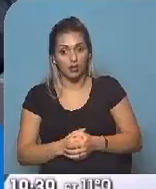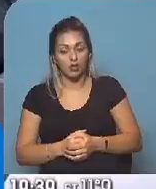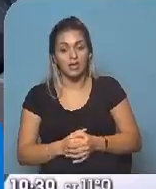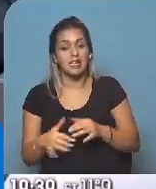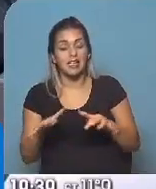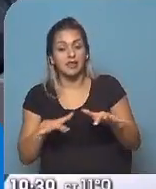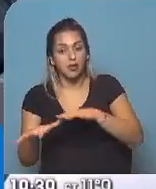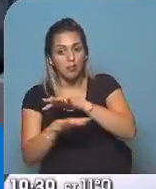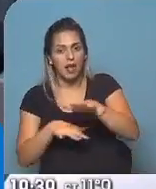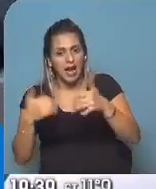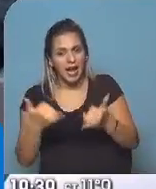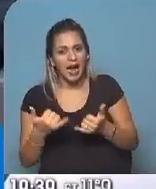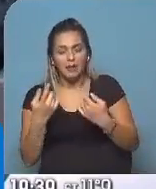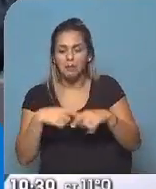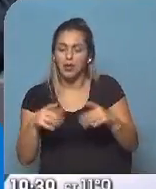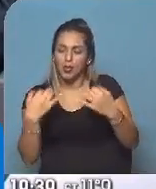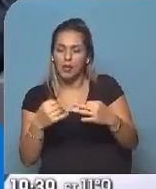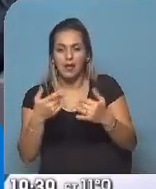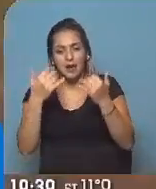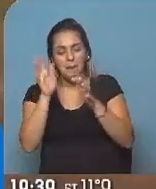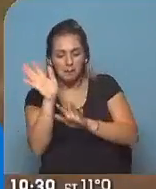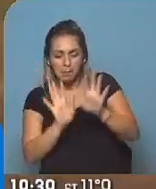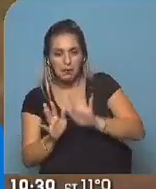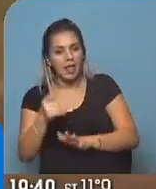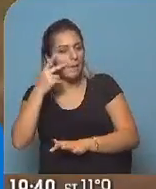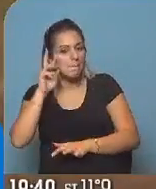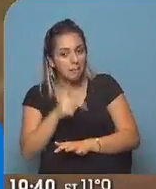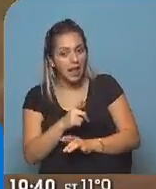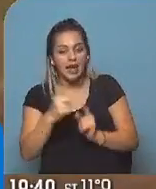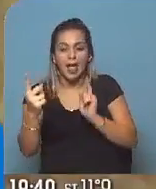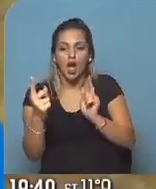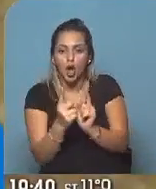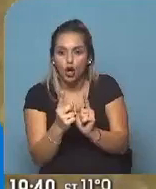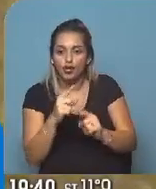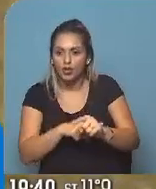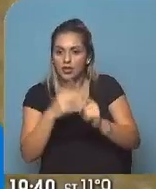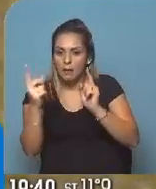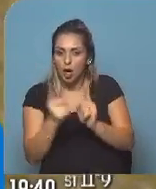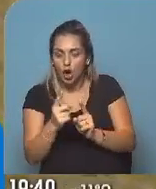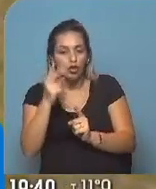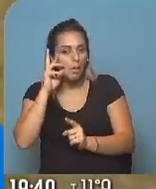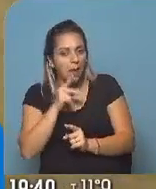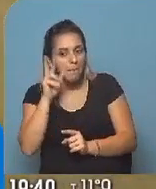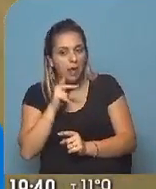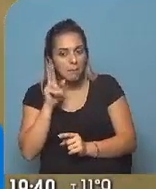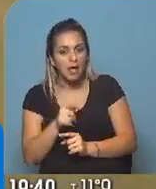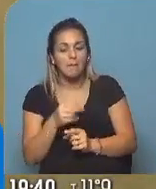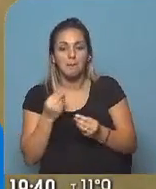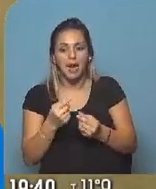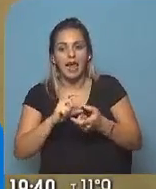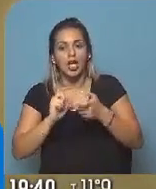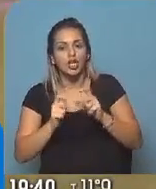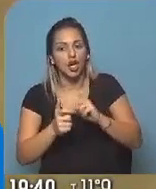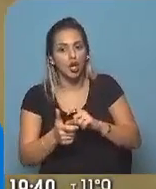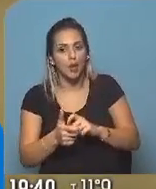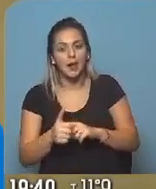hay. Sin embargo, hay que encarar planes a mediano plazo para especialmente renovar lo que es el